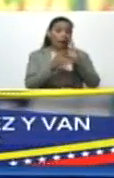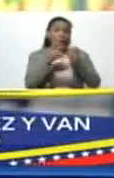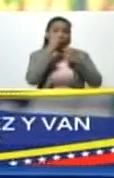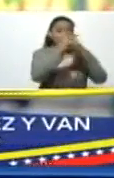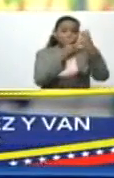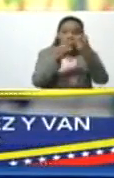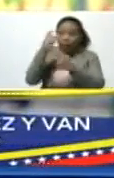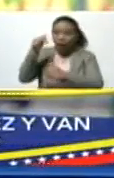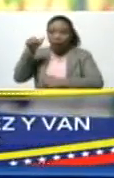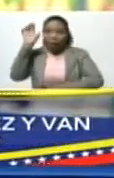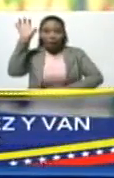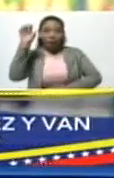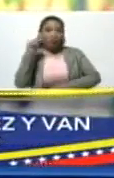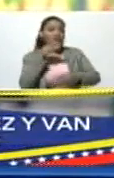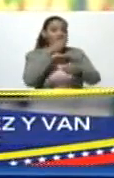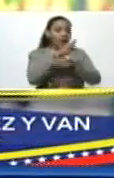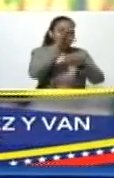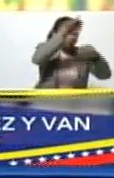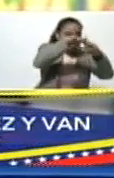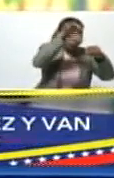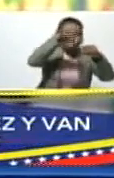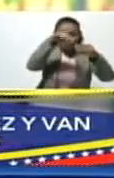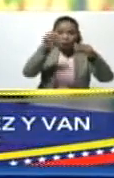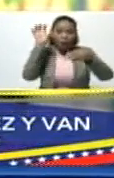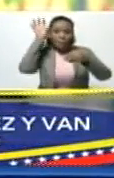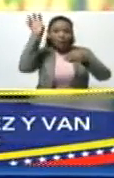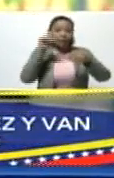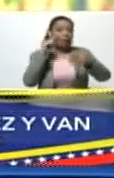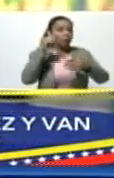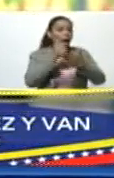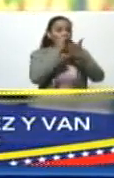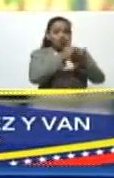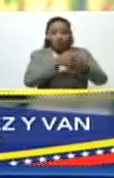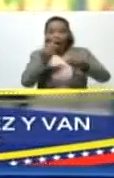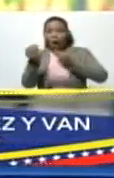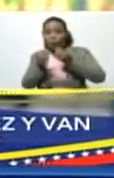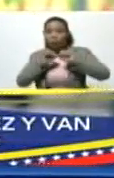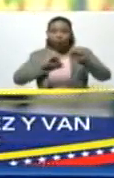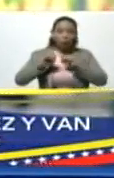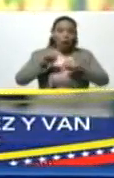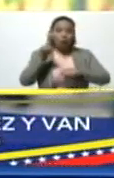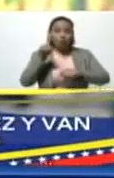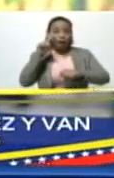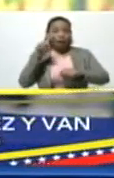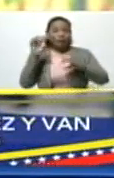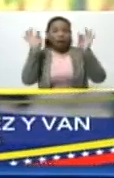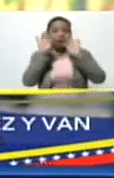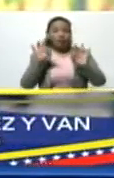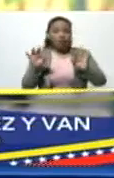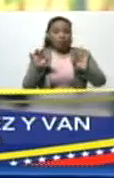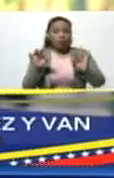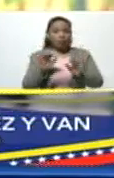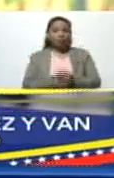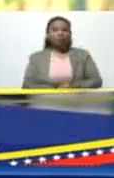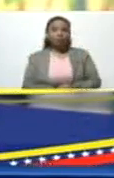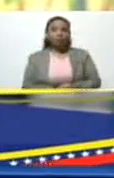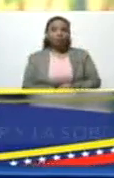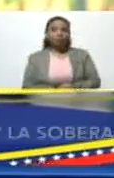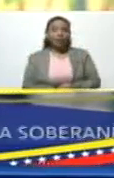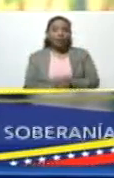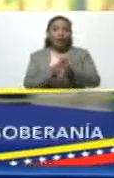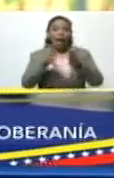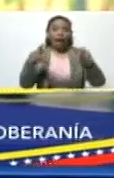país, va sembrando patria. Y una de las vertientes, de los vértices de la gran